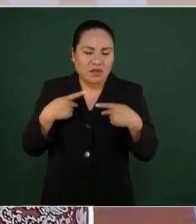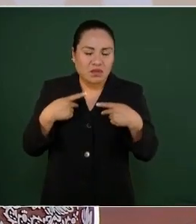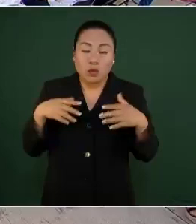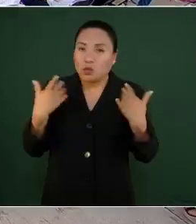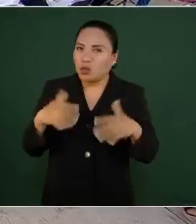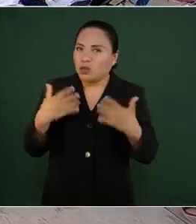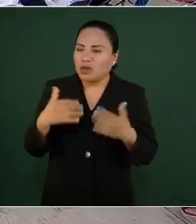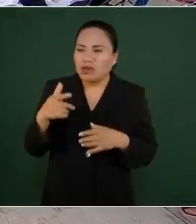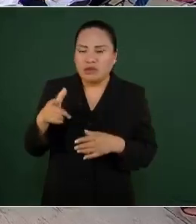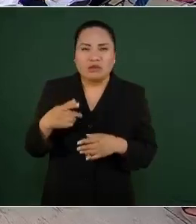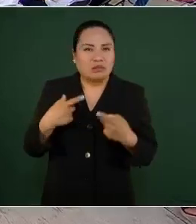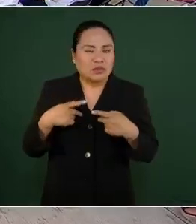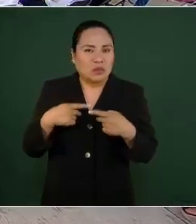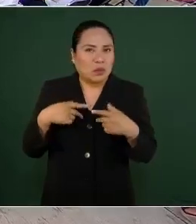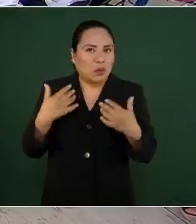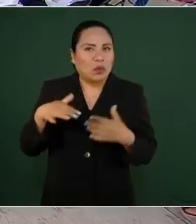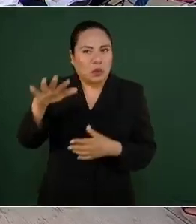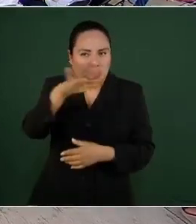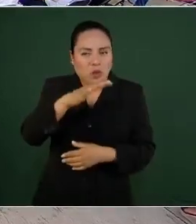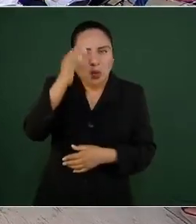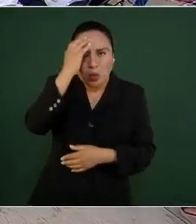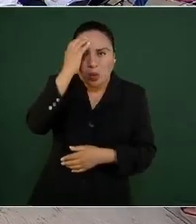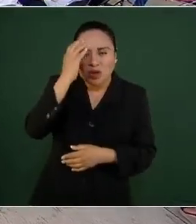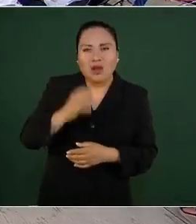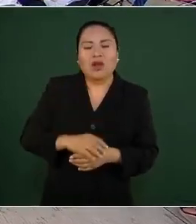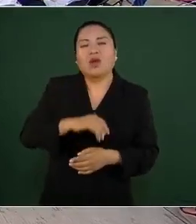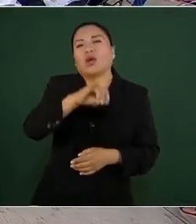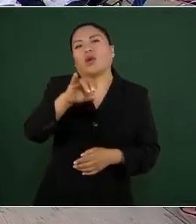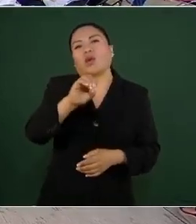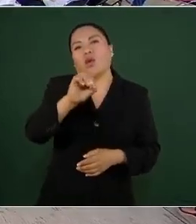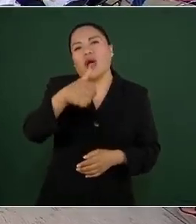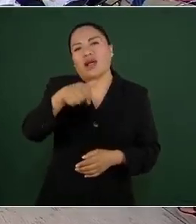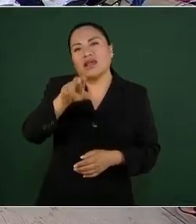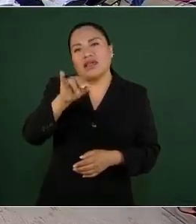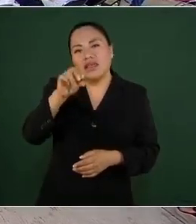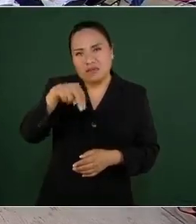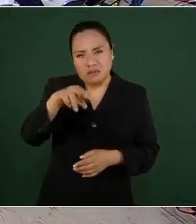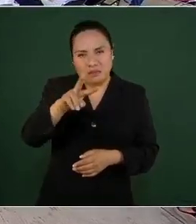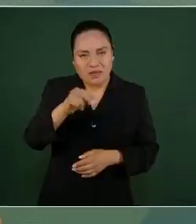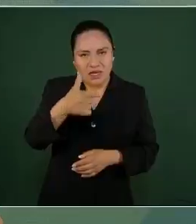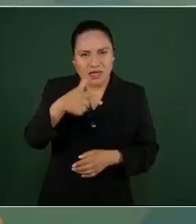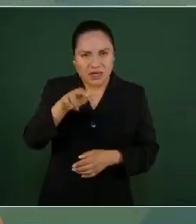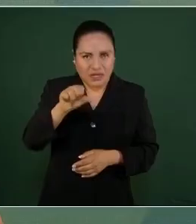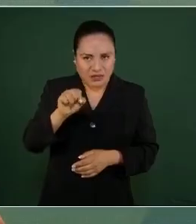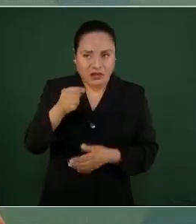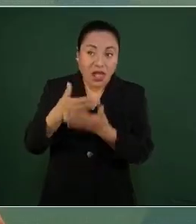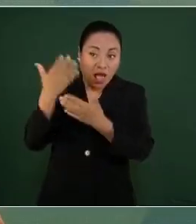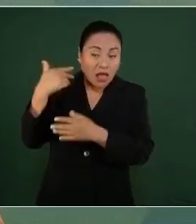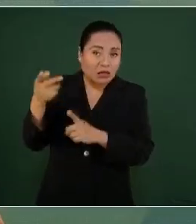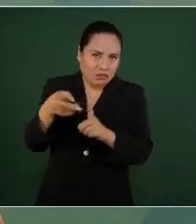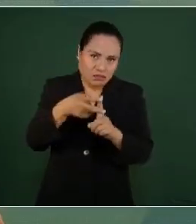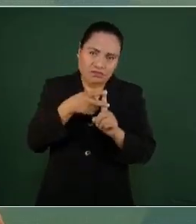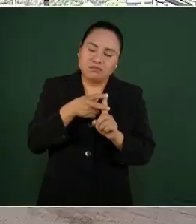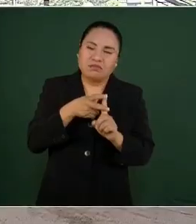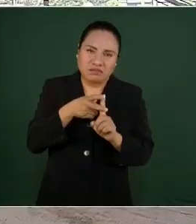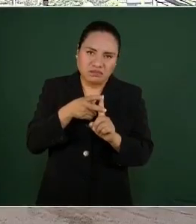primera. ¿Joaquín Vargas o quién? Joaquín Vargas, secuestrado.